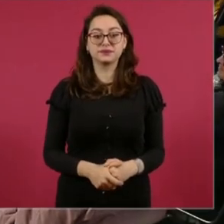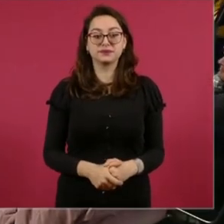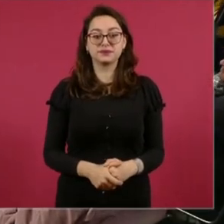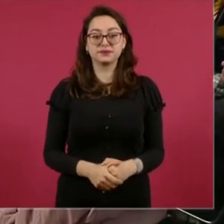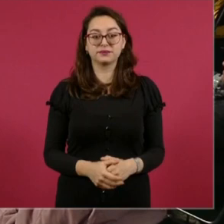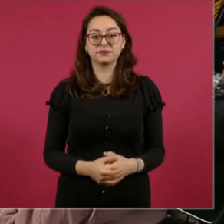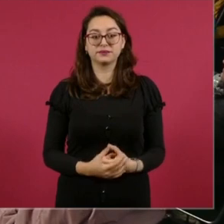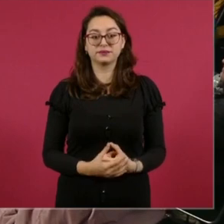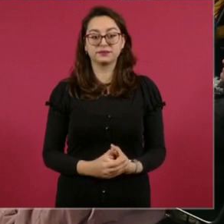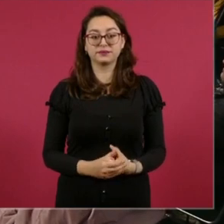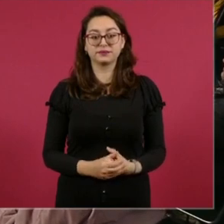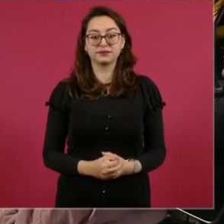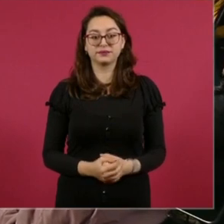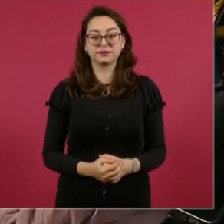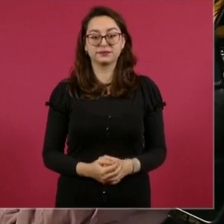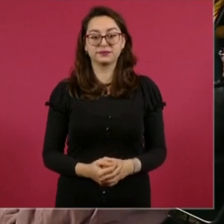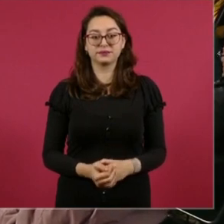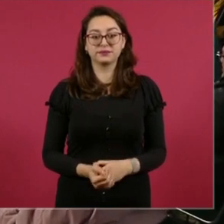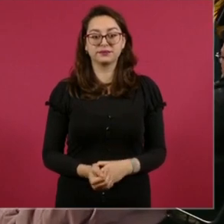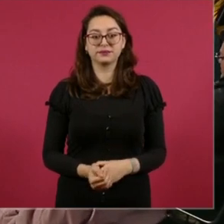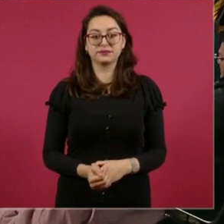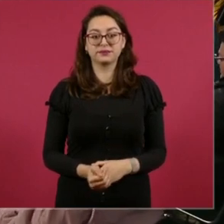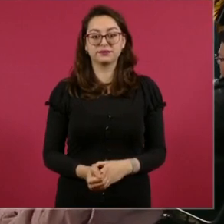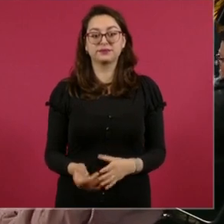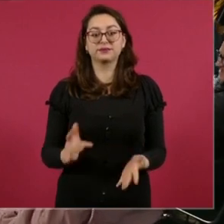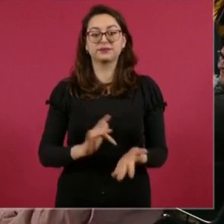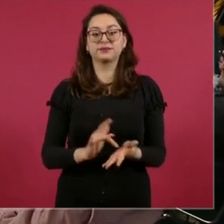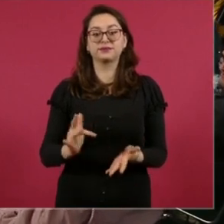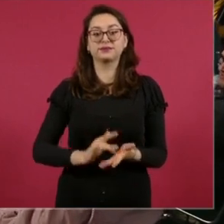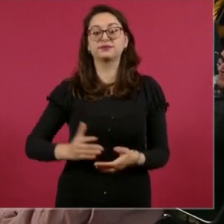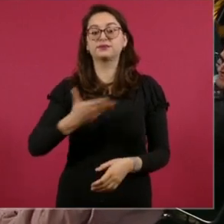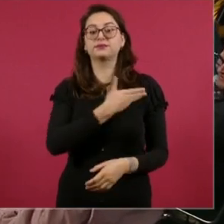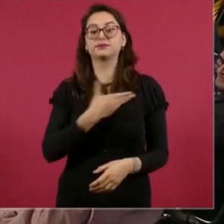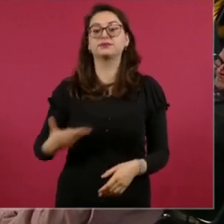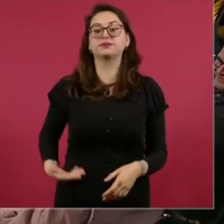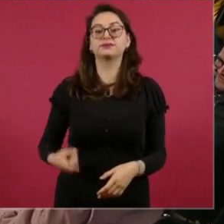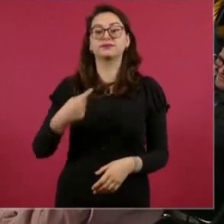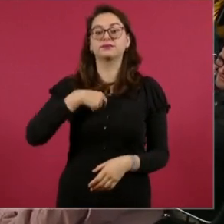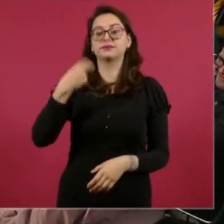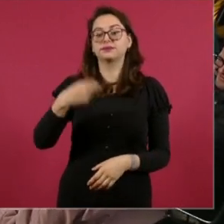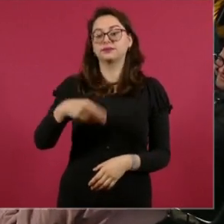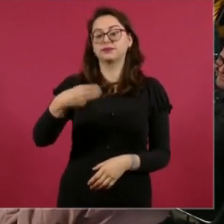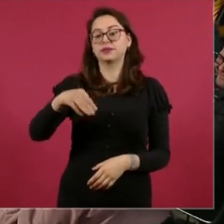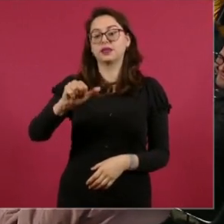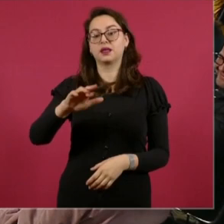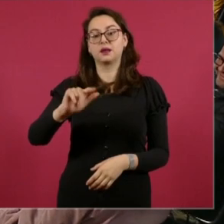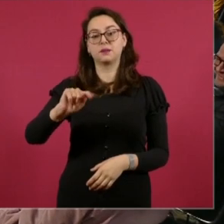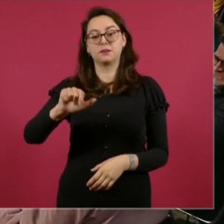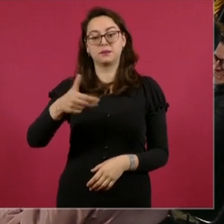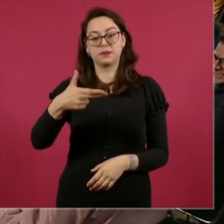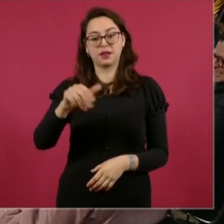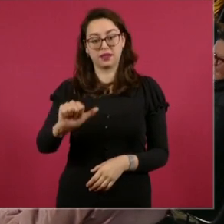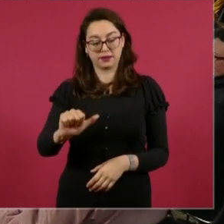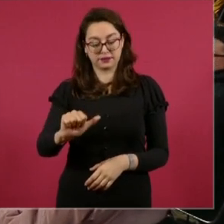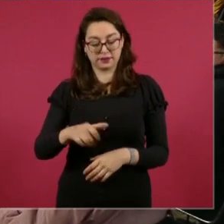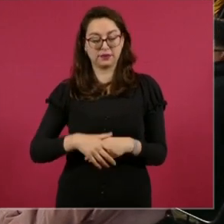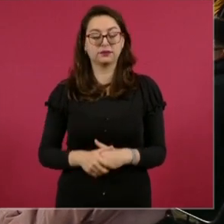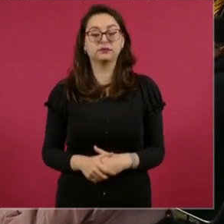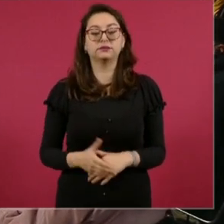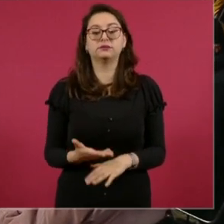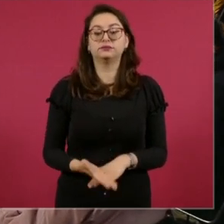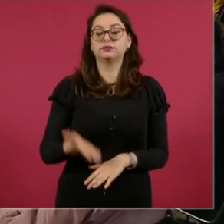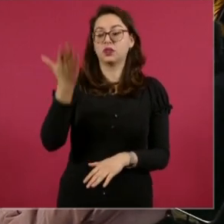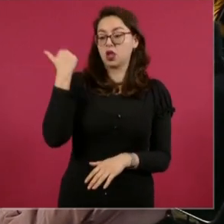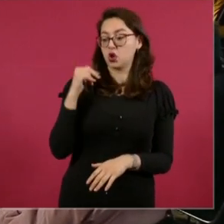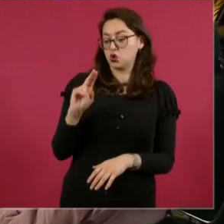La lista. Gracias, señor presidente. Marta Obeso, de Esfera Noticias. En noviembre del año pasado,